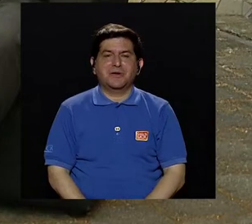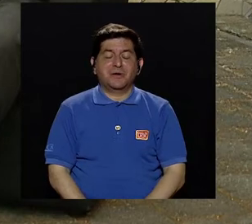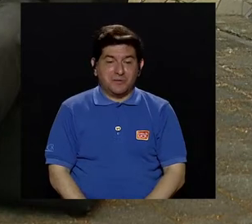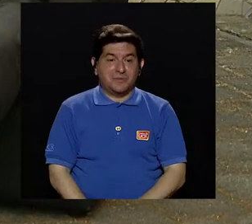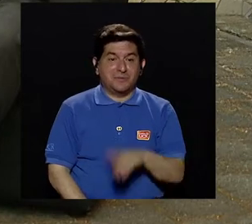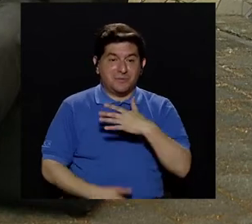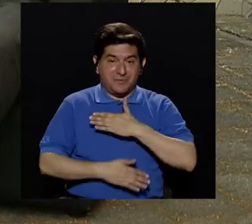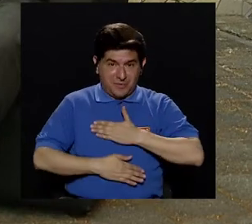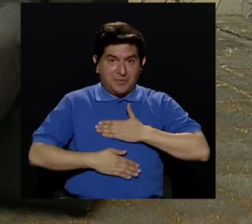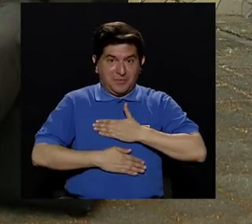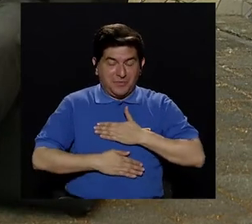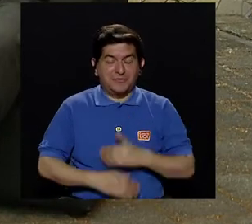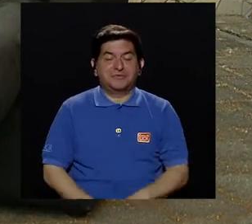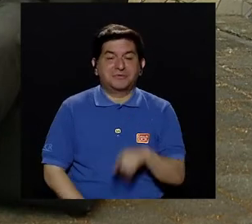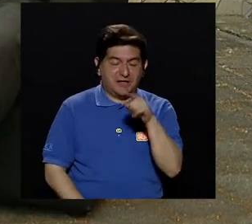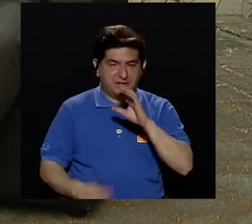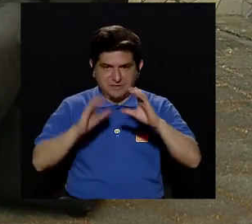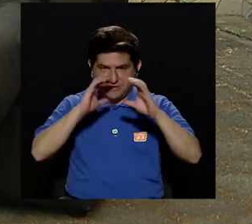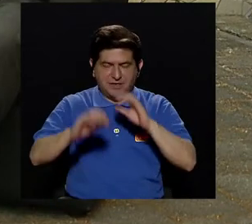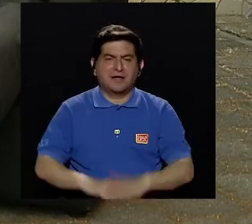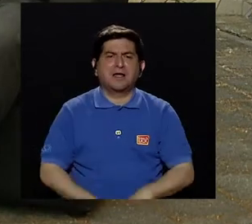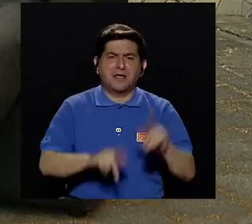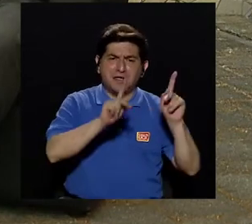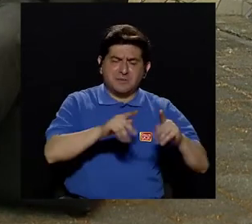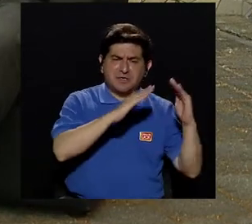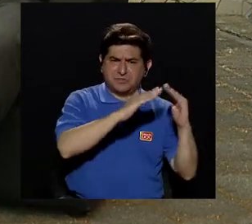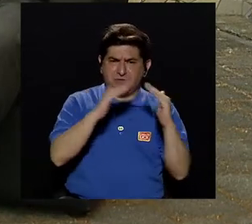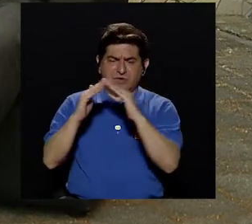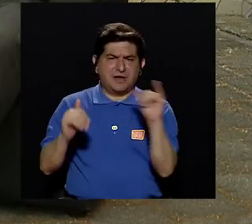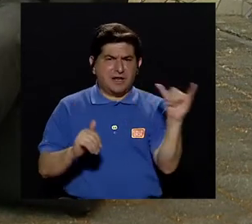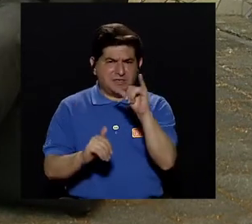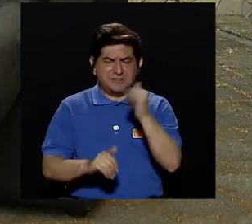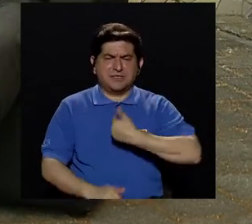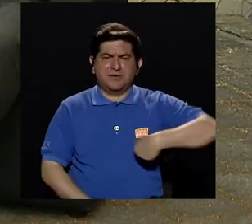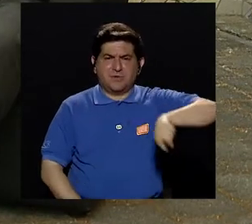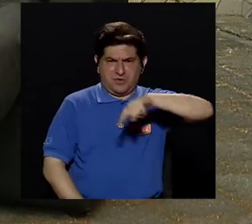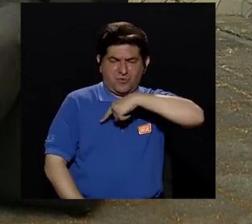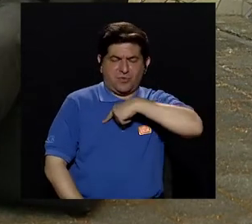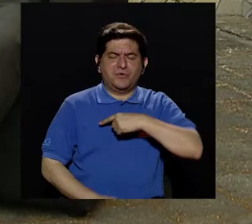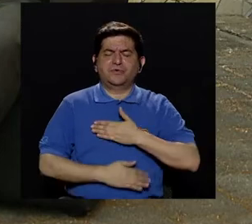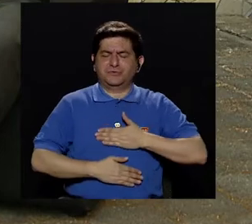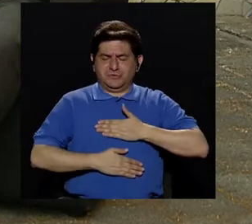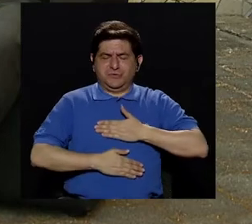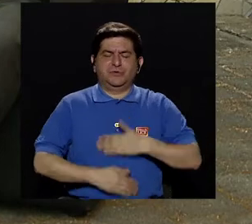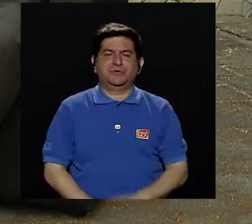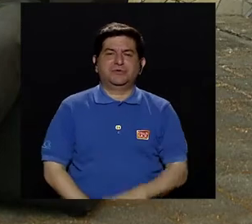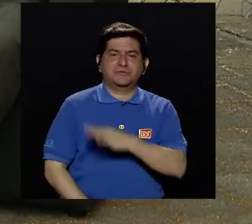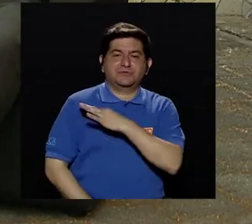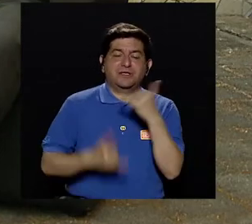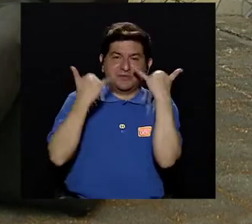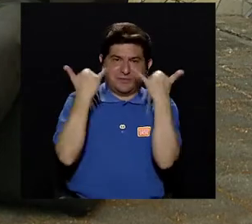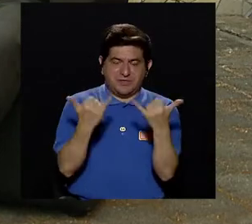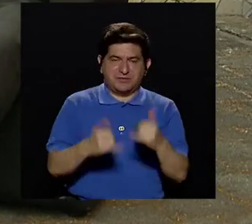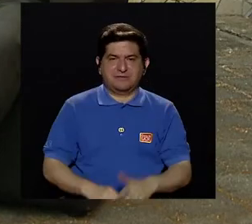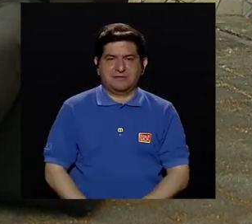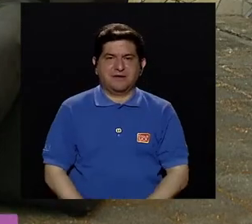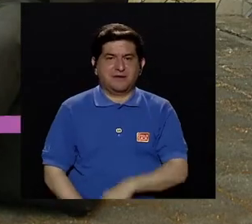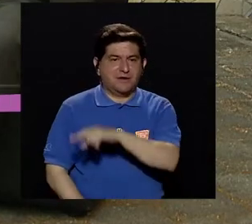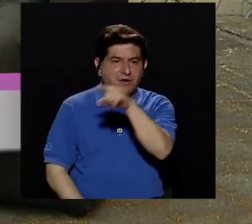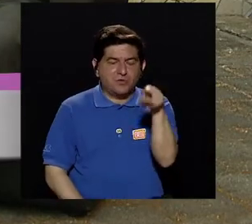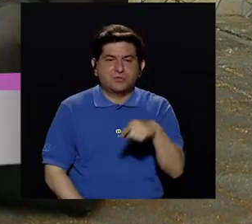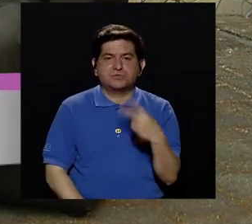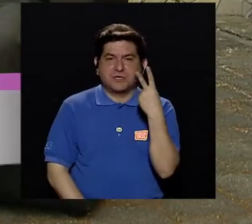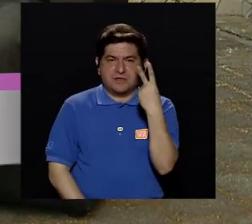la conversación y esperamos que allá en los hogares pues lo hayan disfrutado tanto como nosotros. Los invitamos ahorita a que